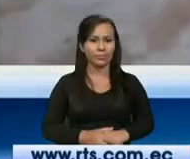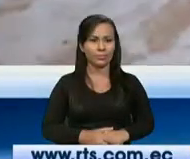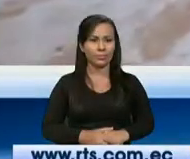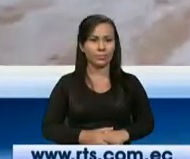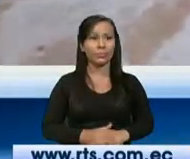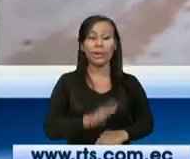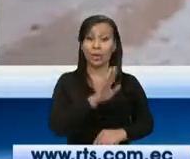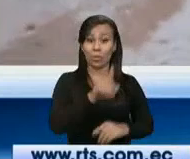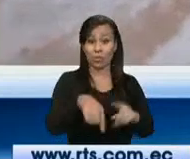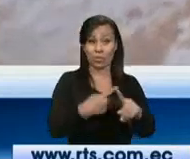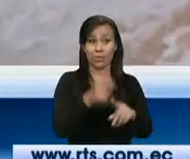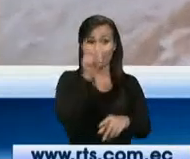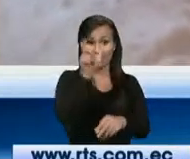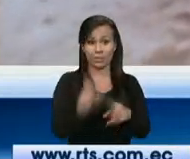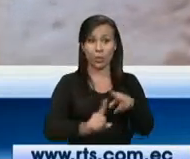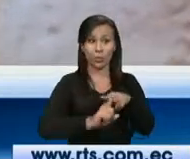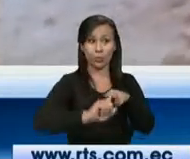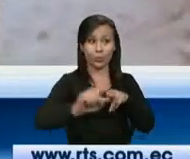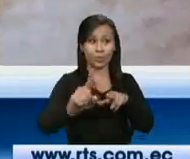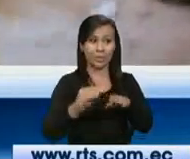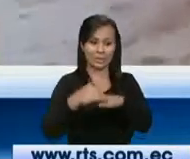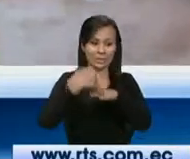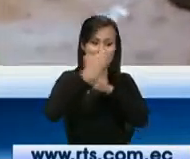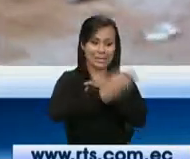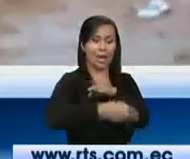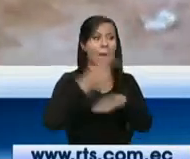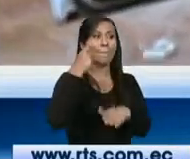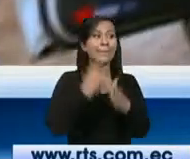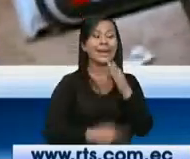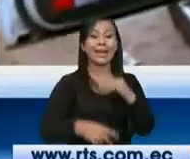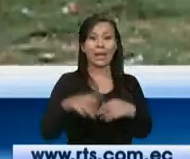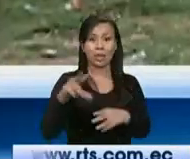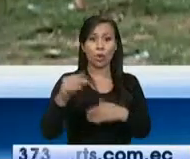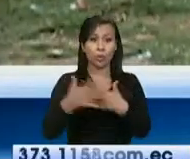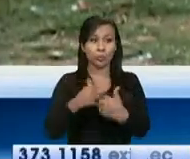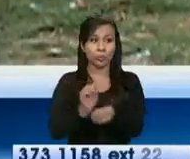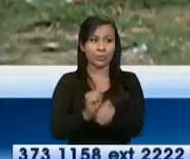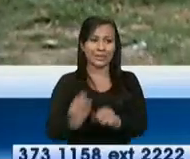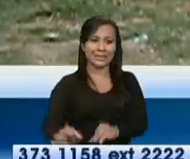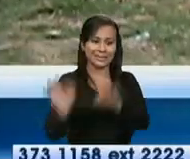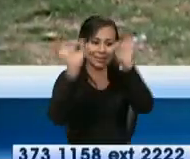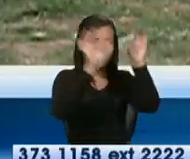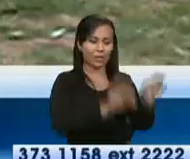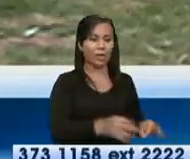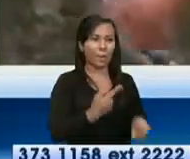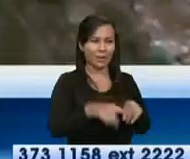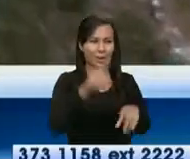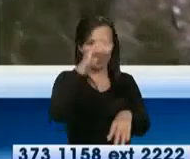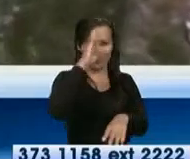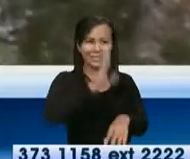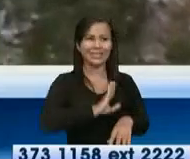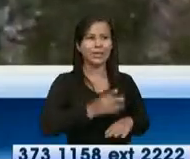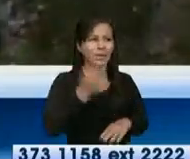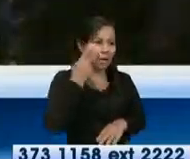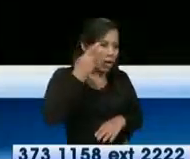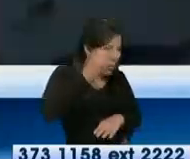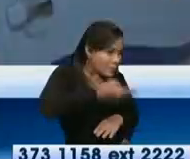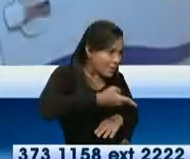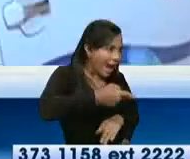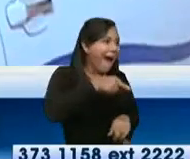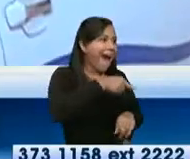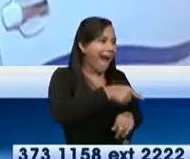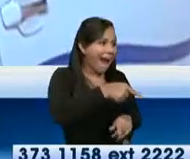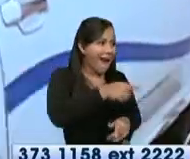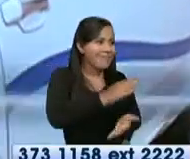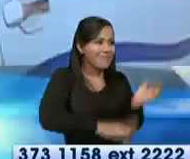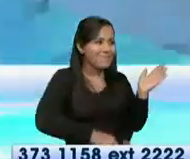En su huida llegó hasta una quebrada para evitar ser detenido, saltó, pero los policías no le perdieron de vista, logrando su captura. El rato